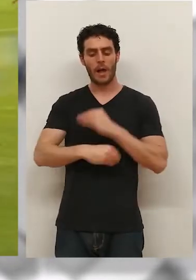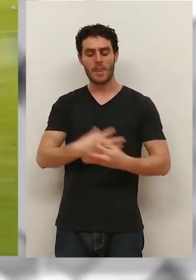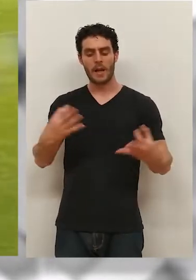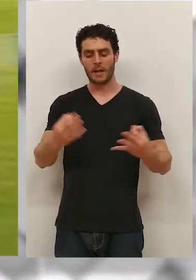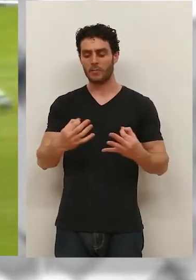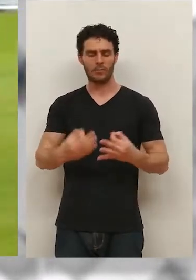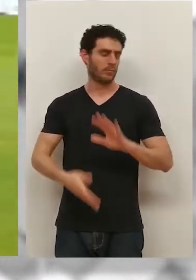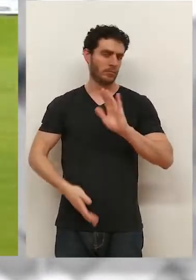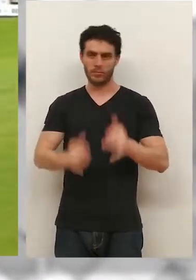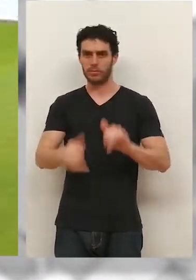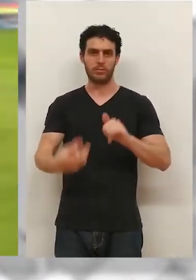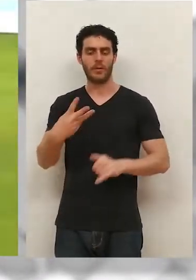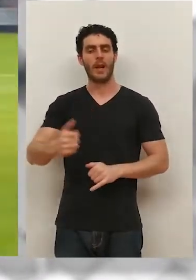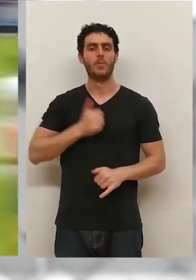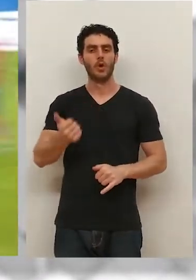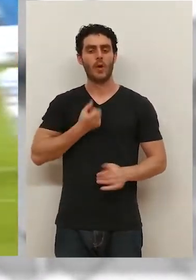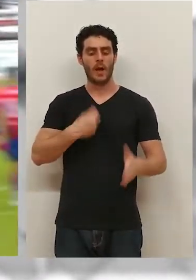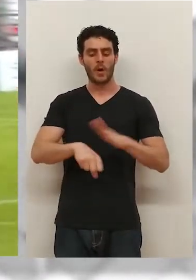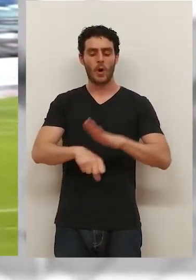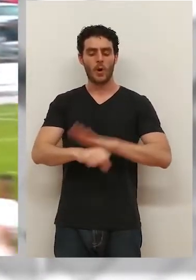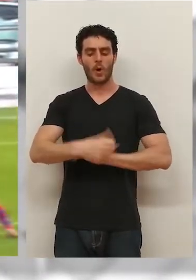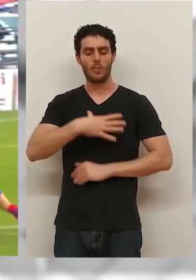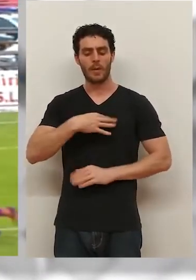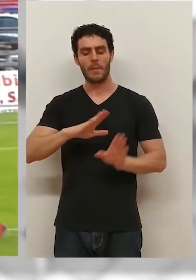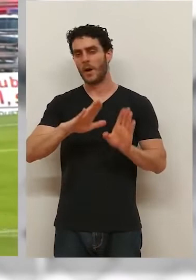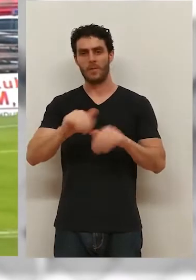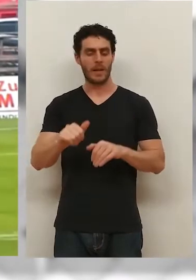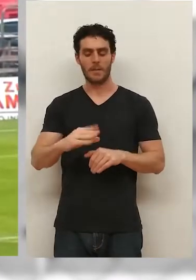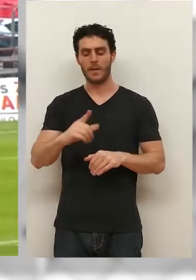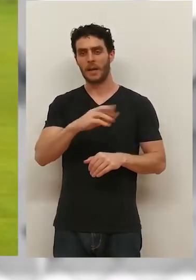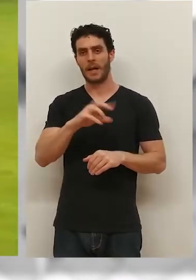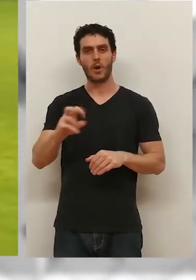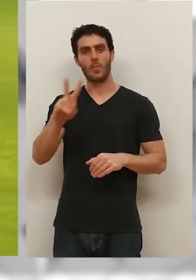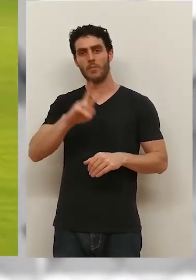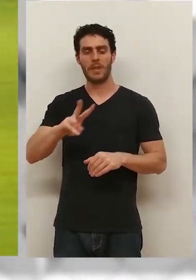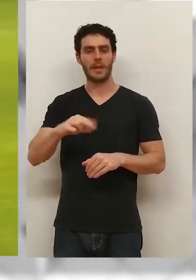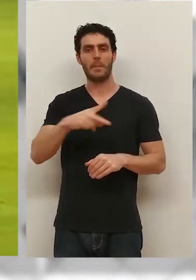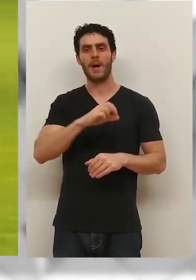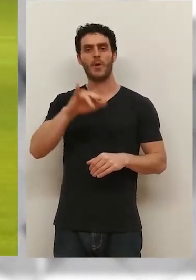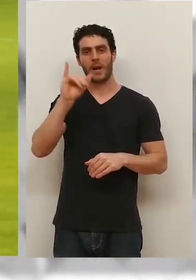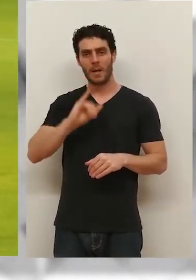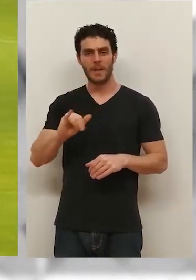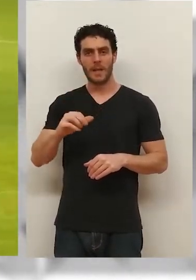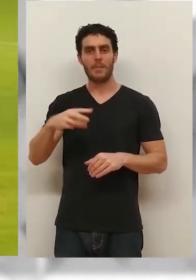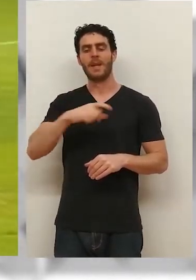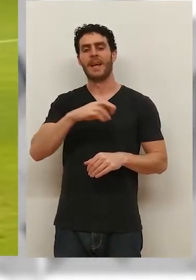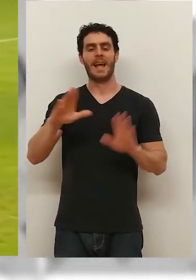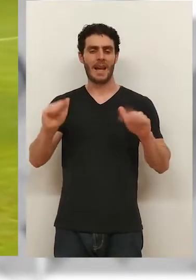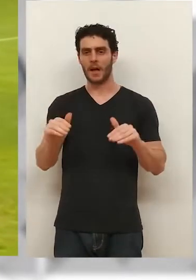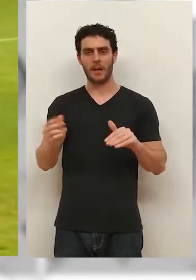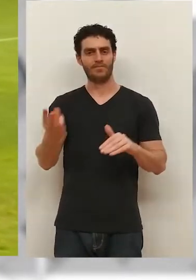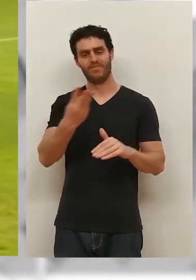buscando el gol el conjunto majariego, pero una gran estirada de Irizibar evitó el tanto visitante tras un buen disparo desde fuera del